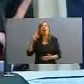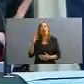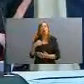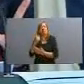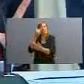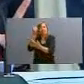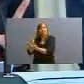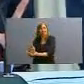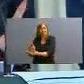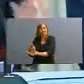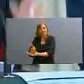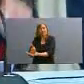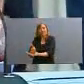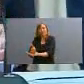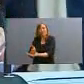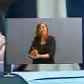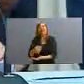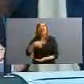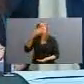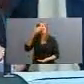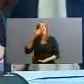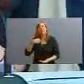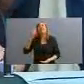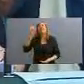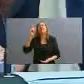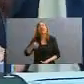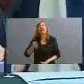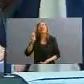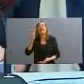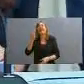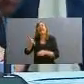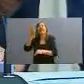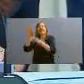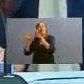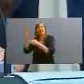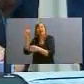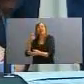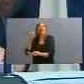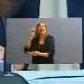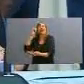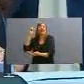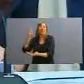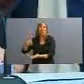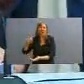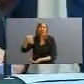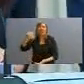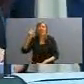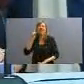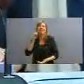representativo que determina en la selección de los magistrados, en el juzgamiento de los